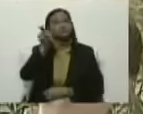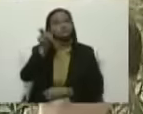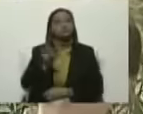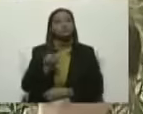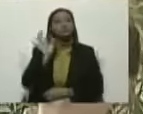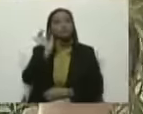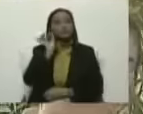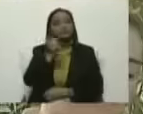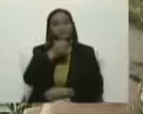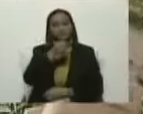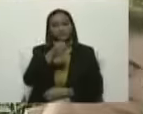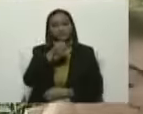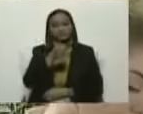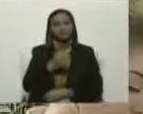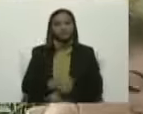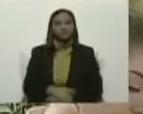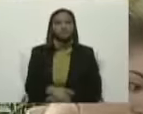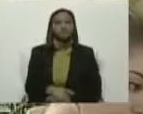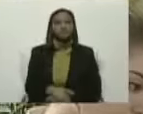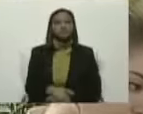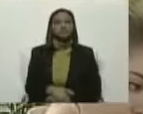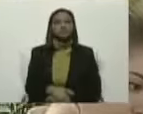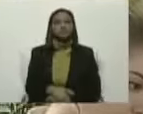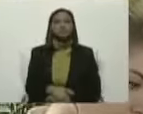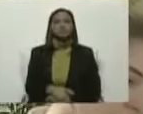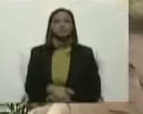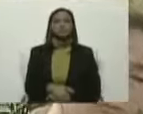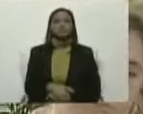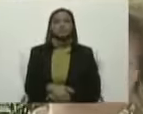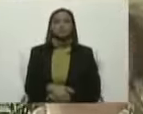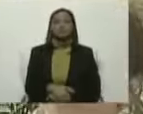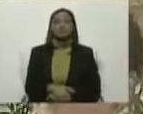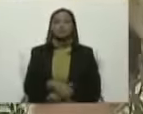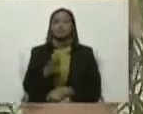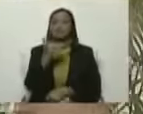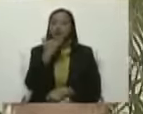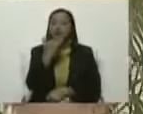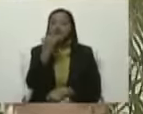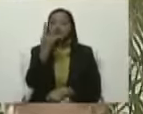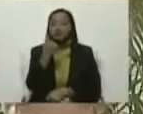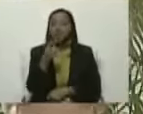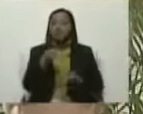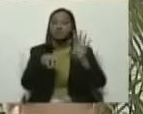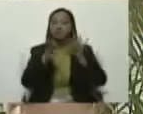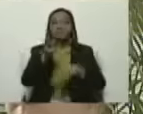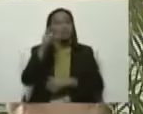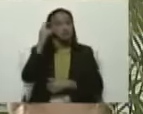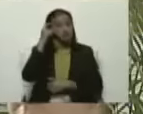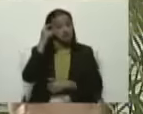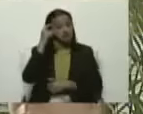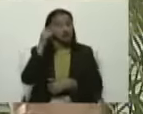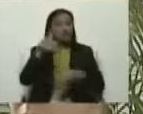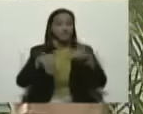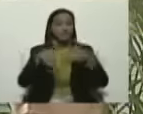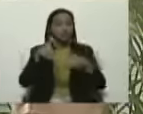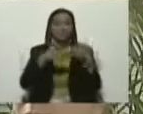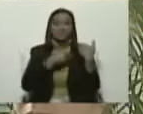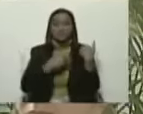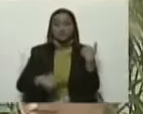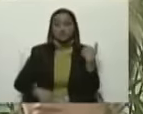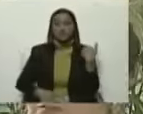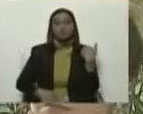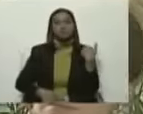agencia Venezuela News. Sí, buenas tardes. Faltan solo 13 días para las elecciones presidenciales. ¿El PSUV tiene